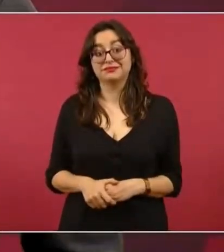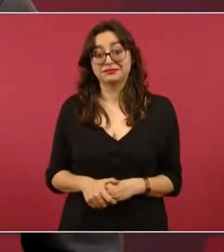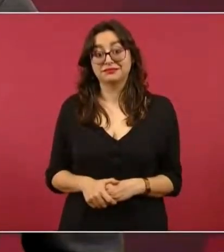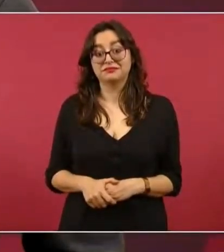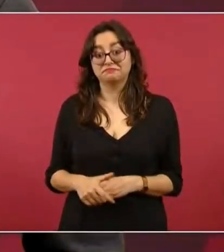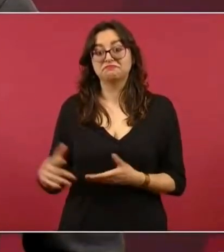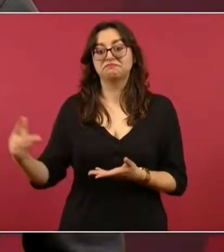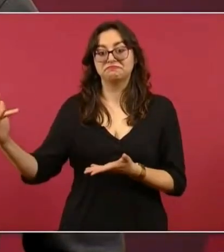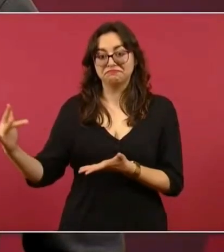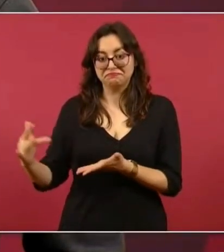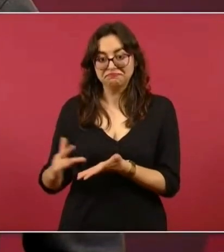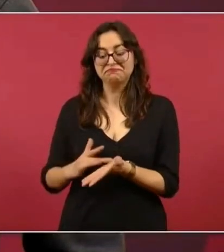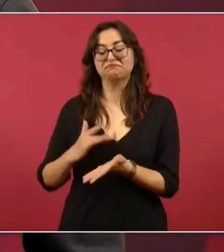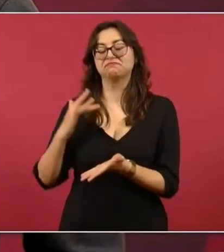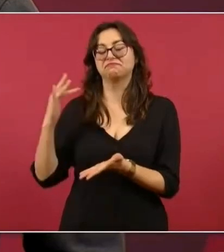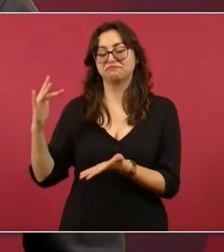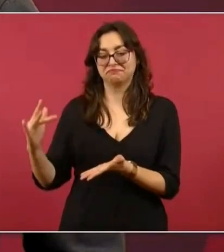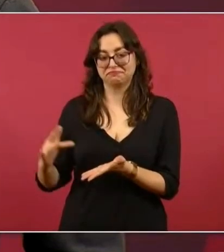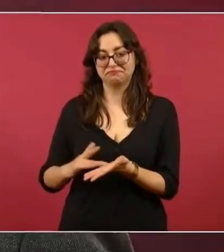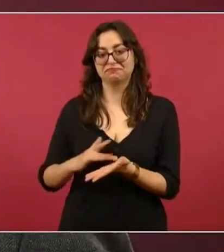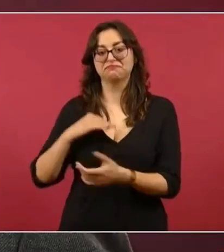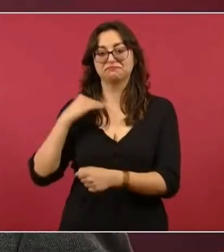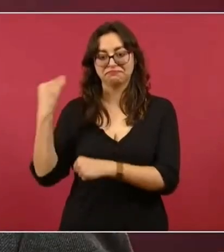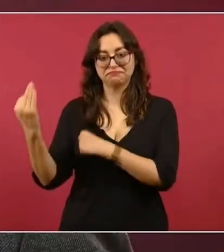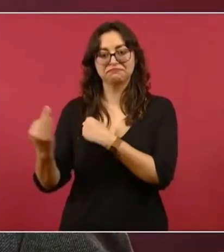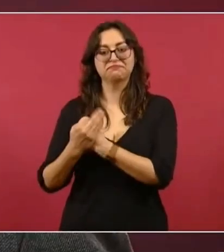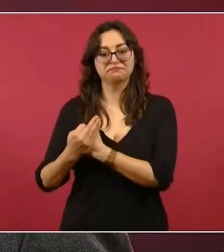me dio su apoyo.